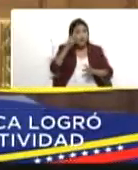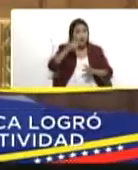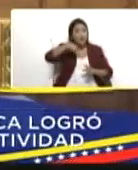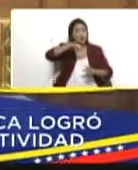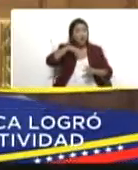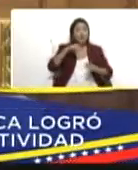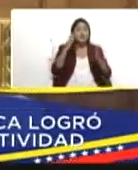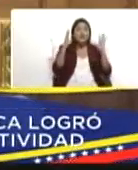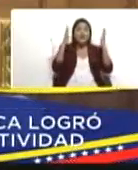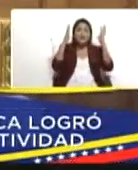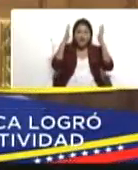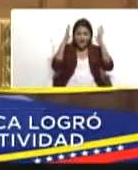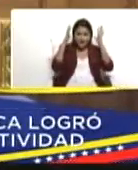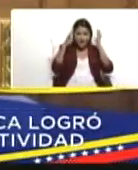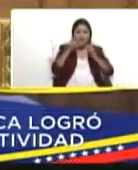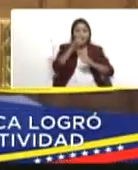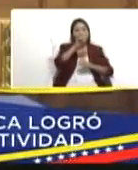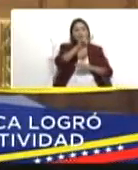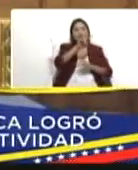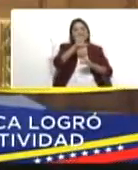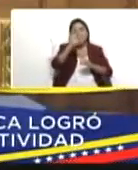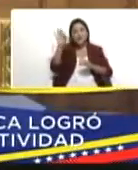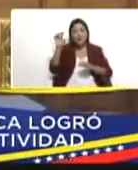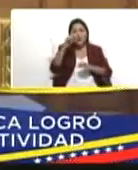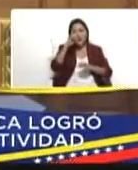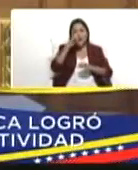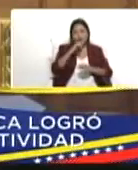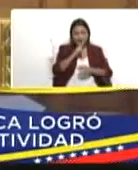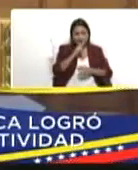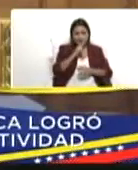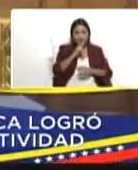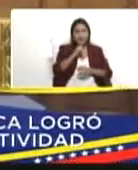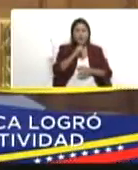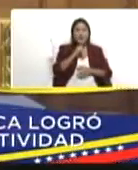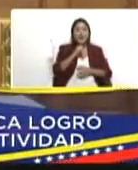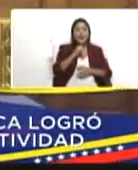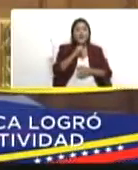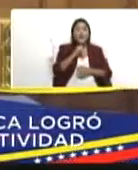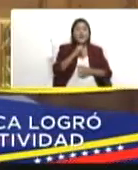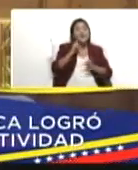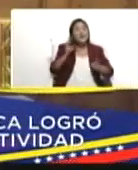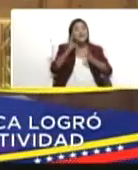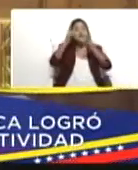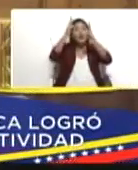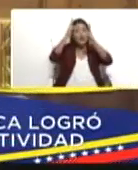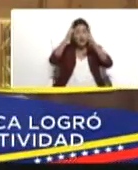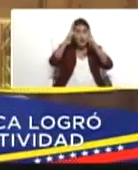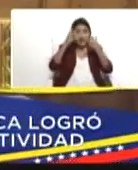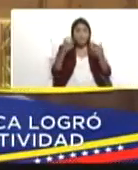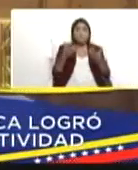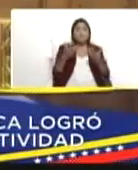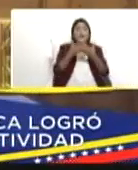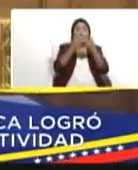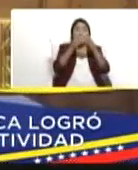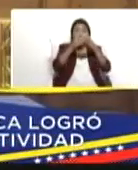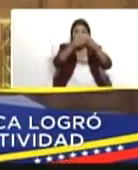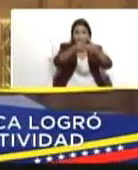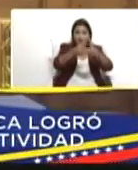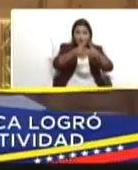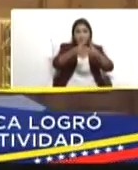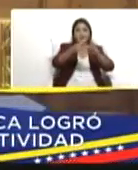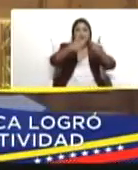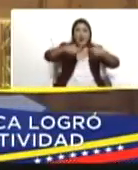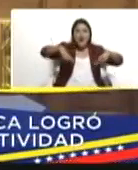Celebrando los 200 años de la gloriosa victoria de la batalla naval del lago de